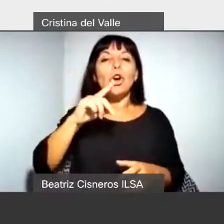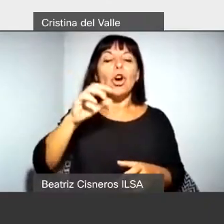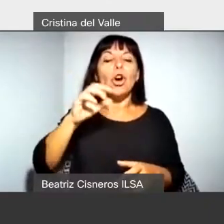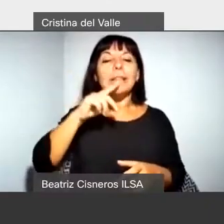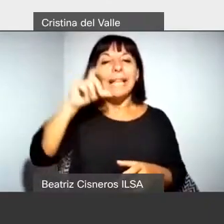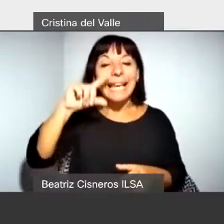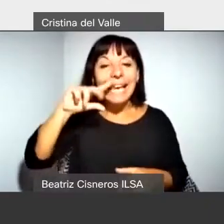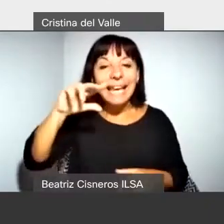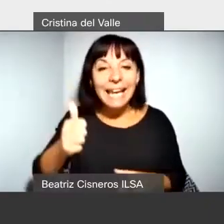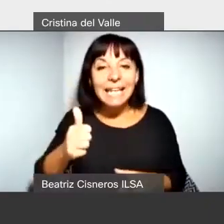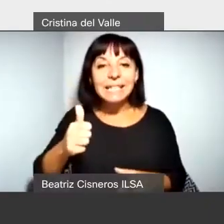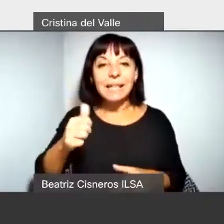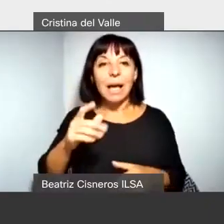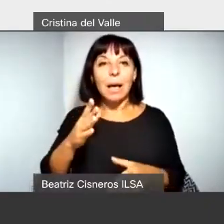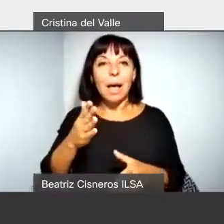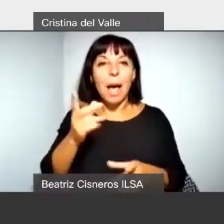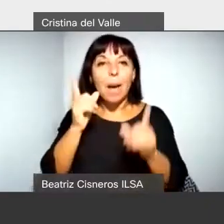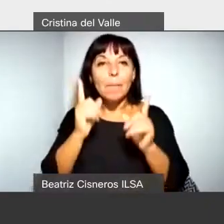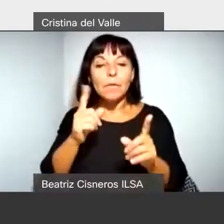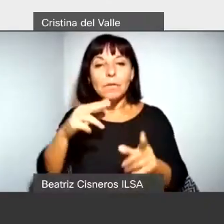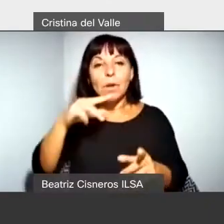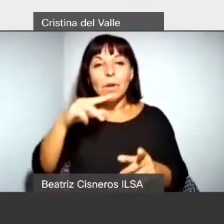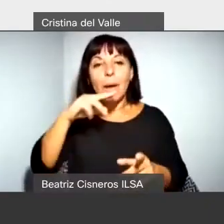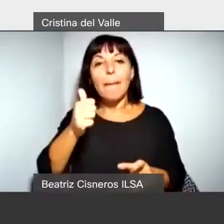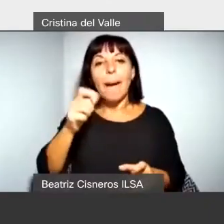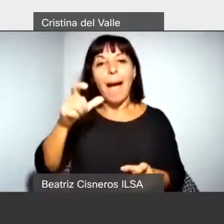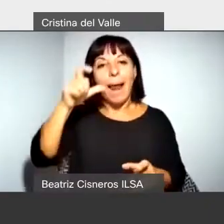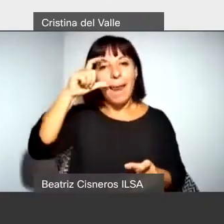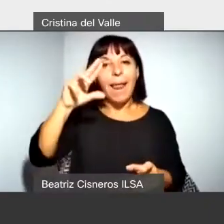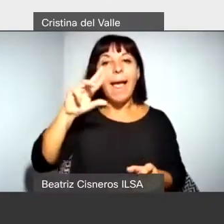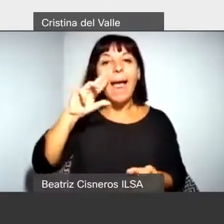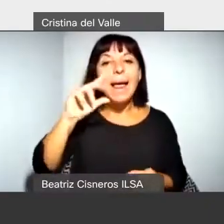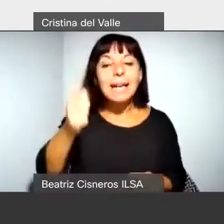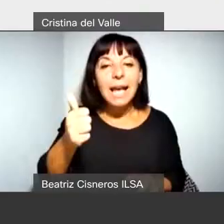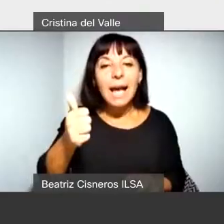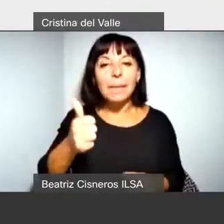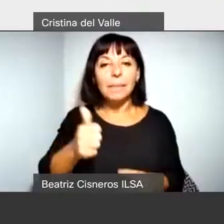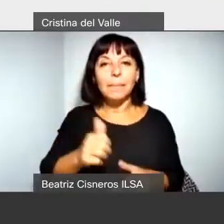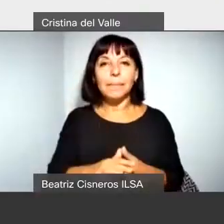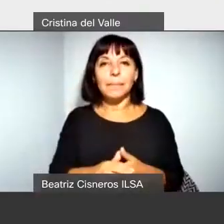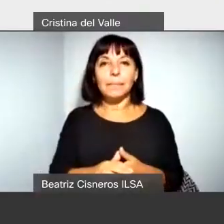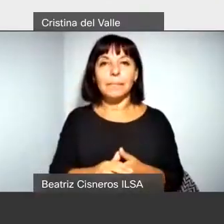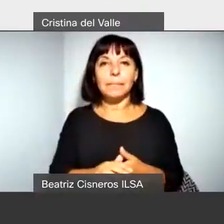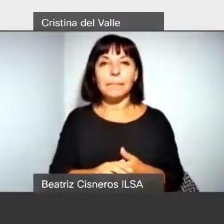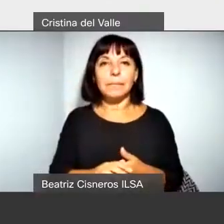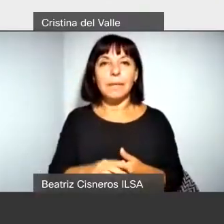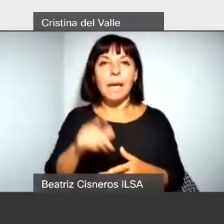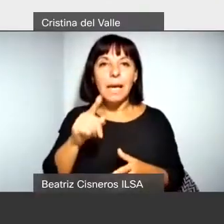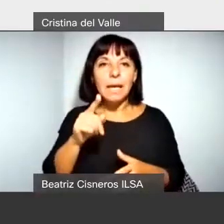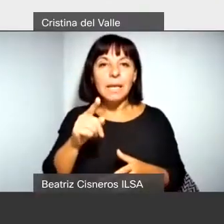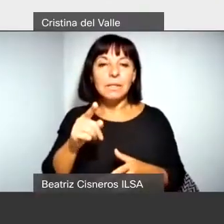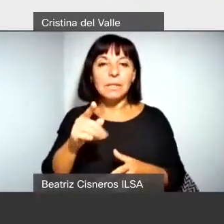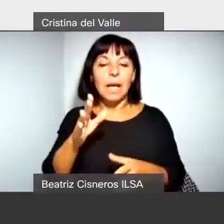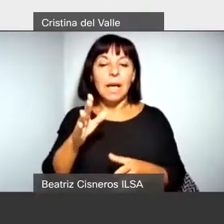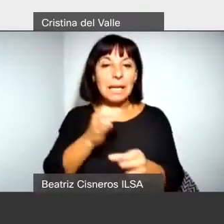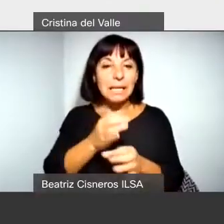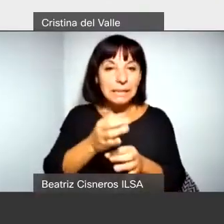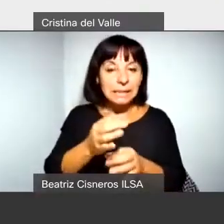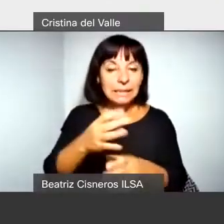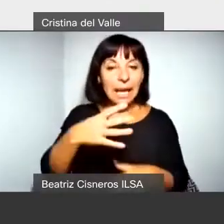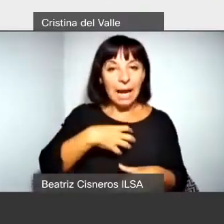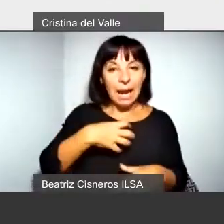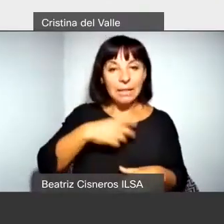dar Valeria, que nos está acompañando acá, Valeria Gabanelli. Ella va a estar a cargo de esa clase, Hola. así que